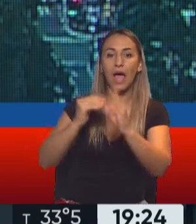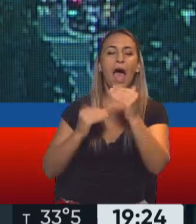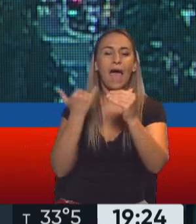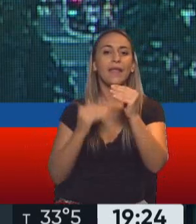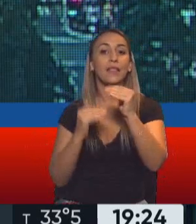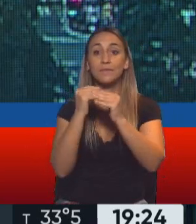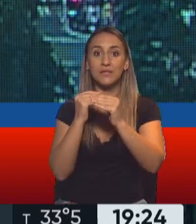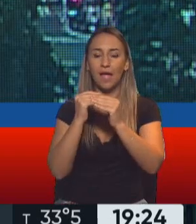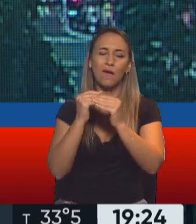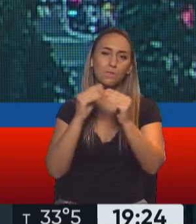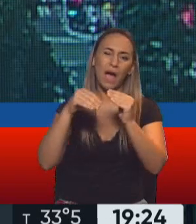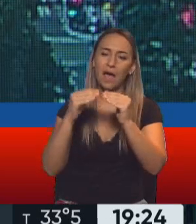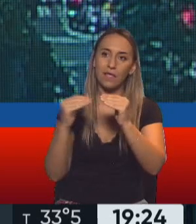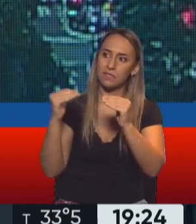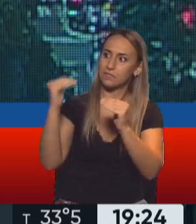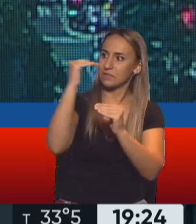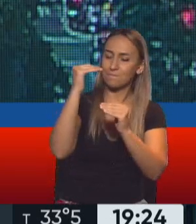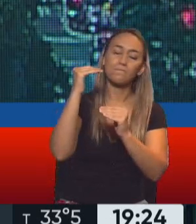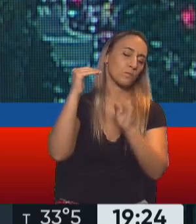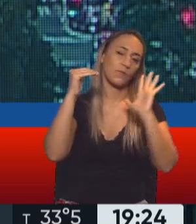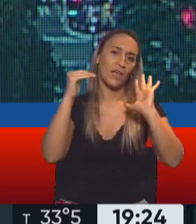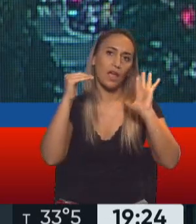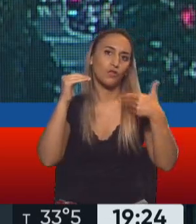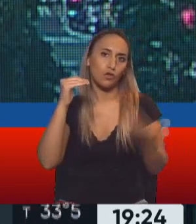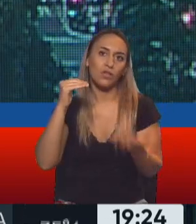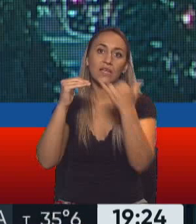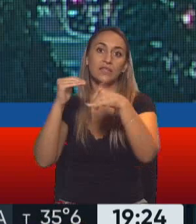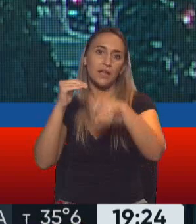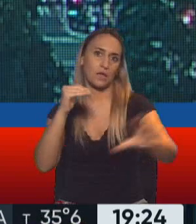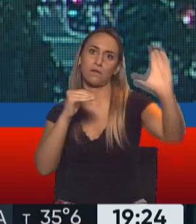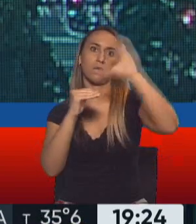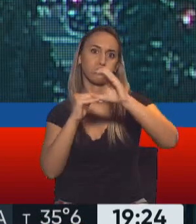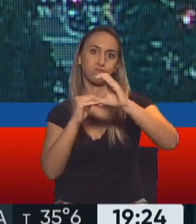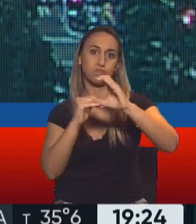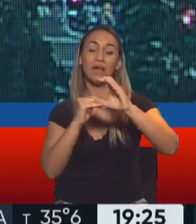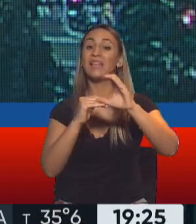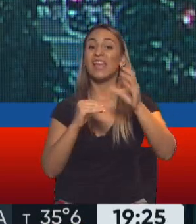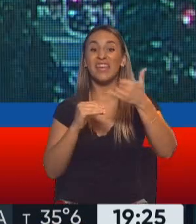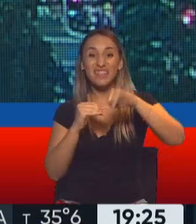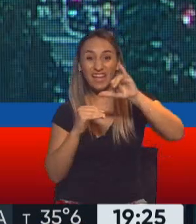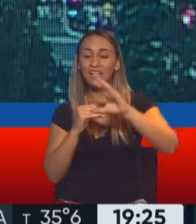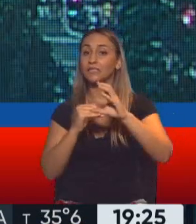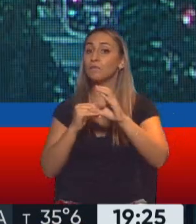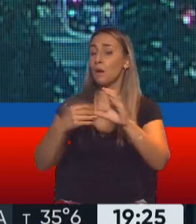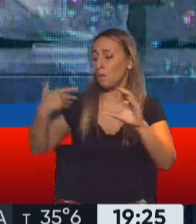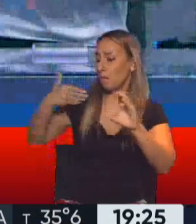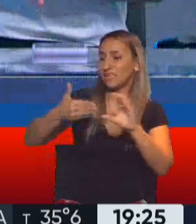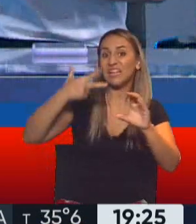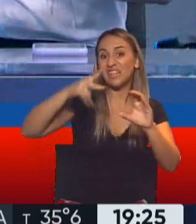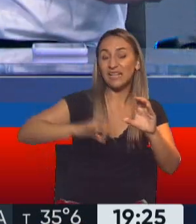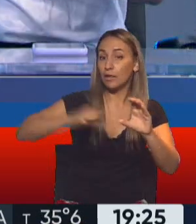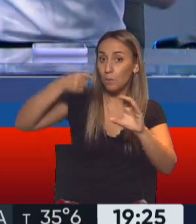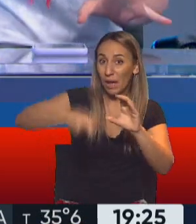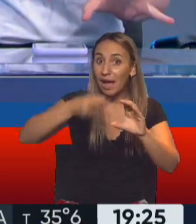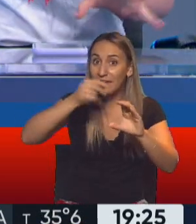se cobra un recargo. Y cuando ese límite de endeudamiento se sobrepasa por más de 3 años, se adiciona otro recargo. Es como una